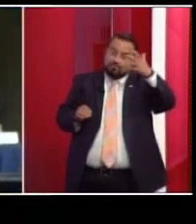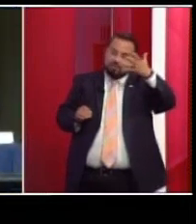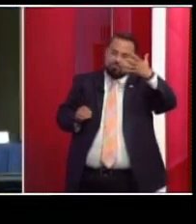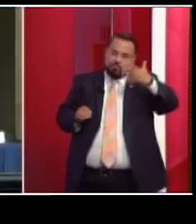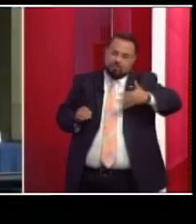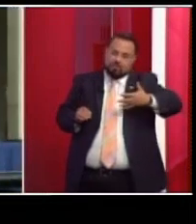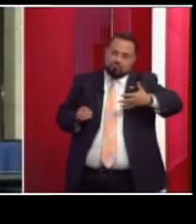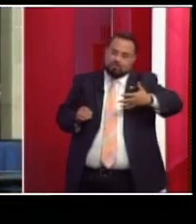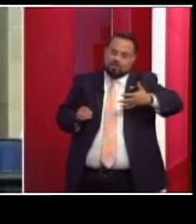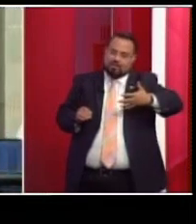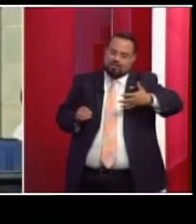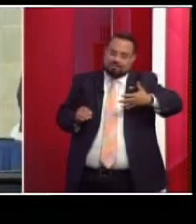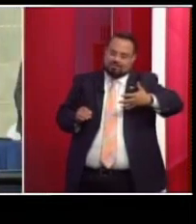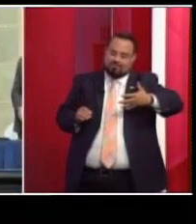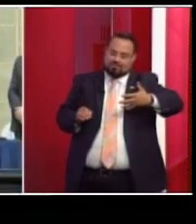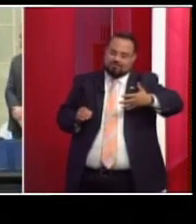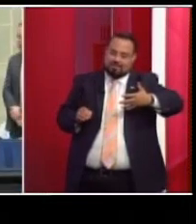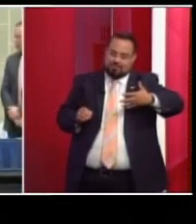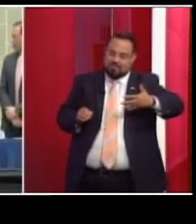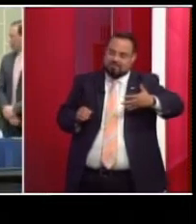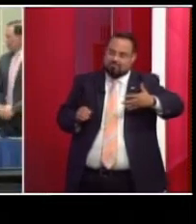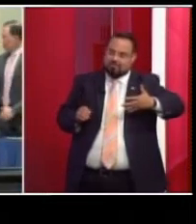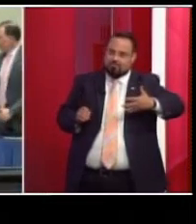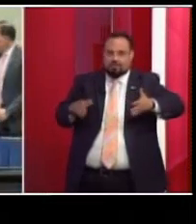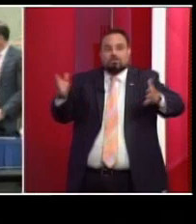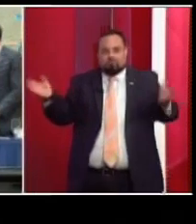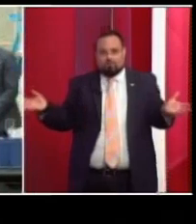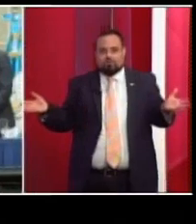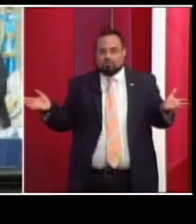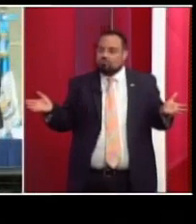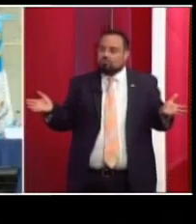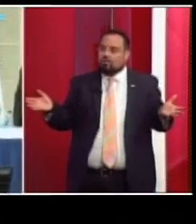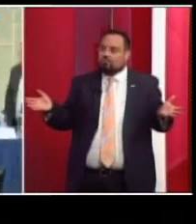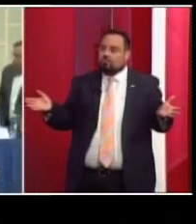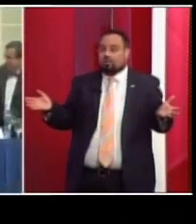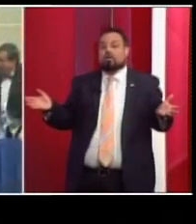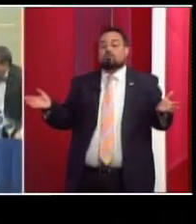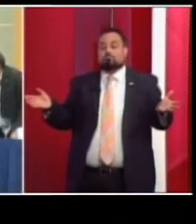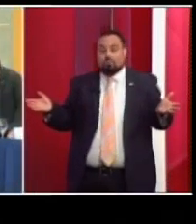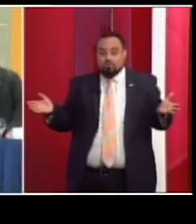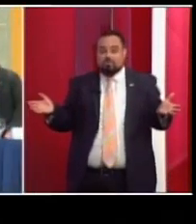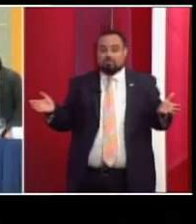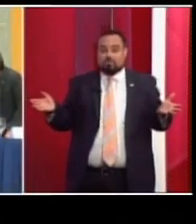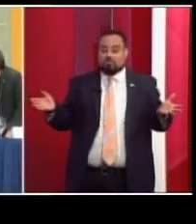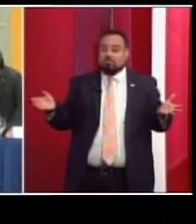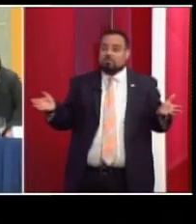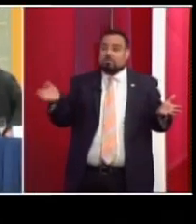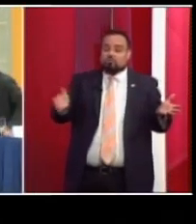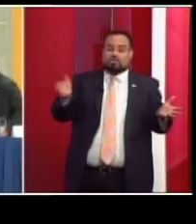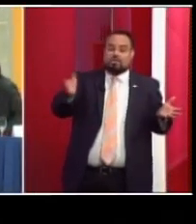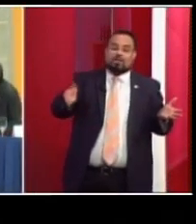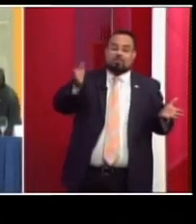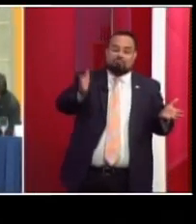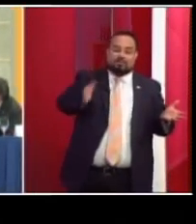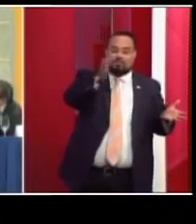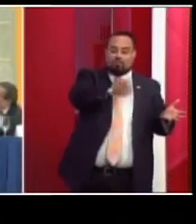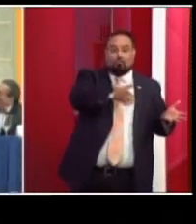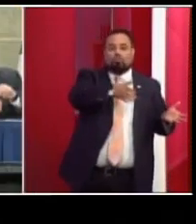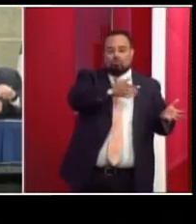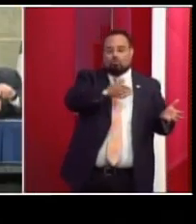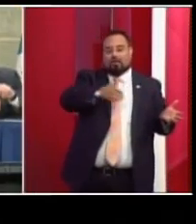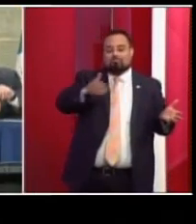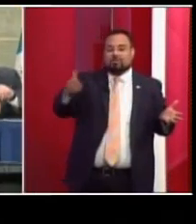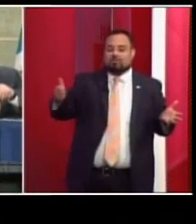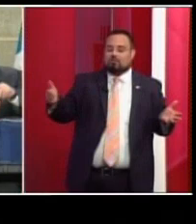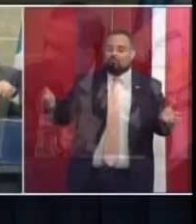tema de poder demostrar que recibe remesas mes a mes bueno eso es muy bueno porque muchas personas sostienen parte